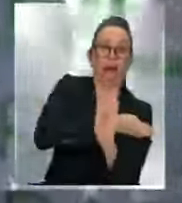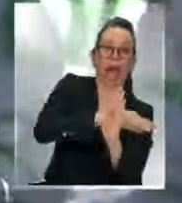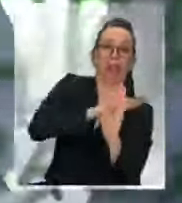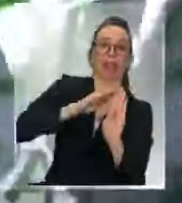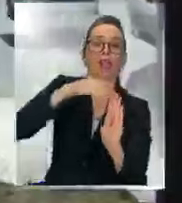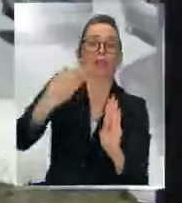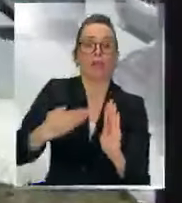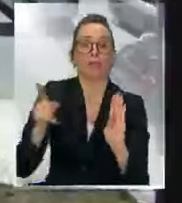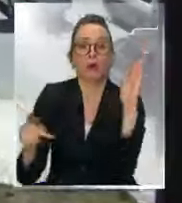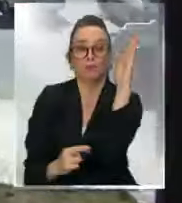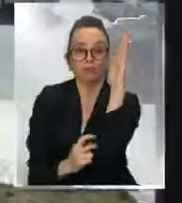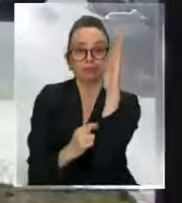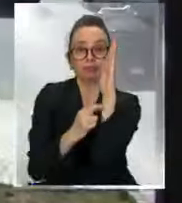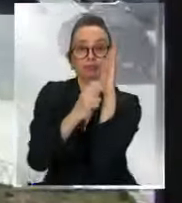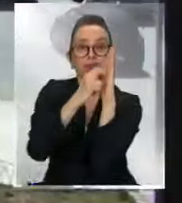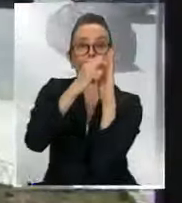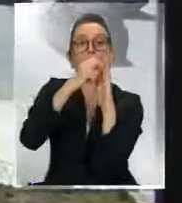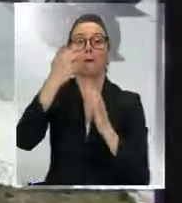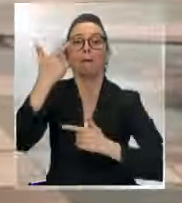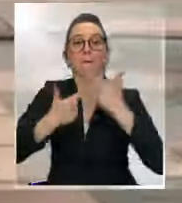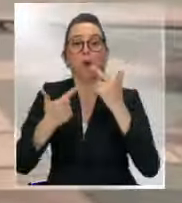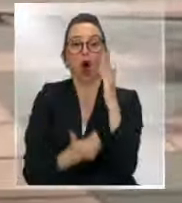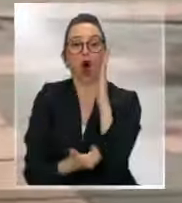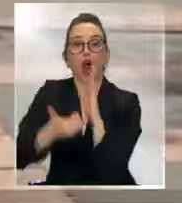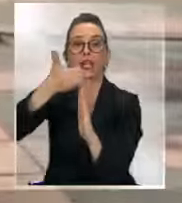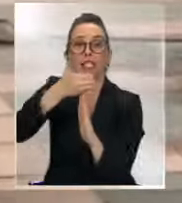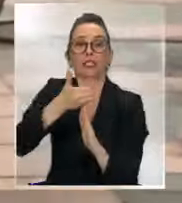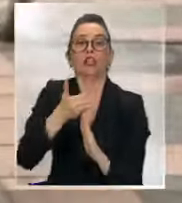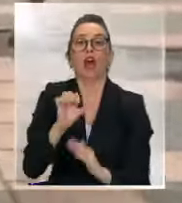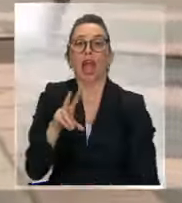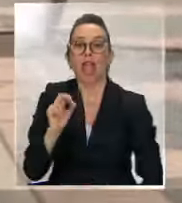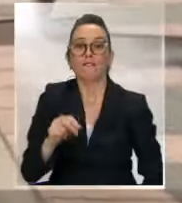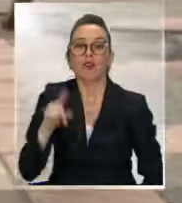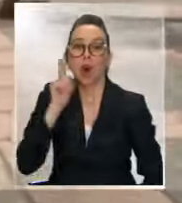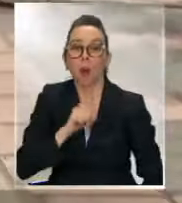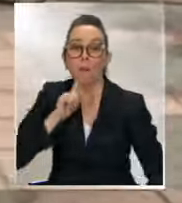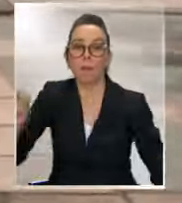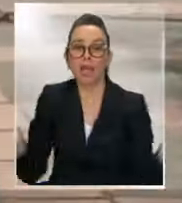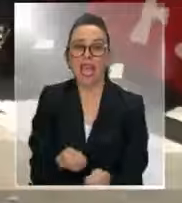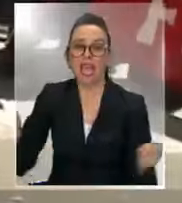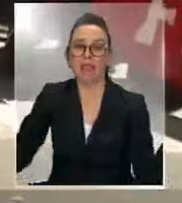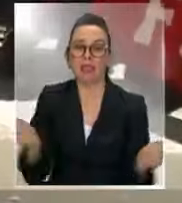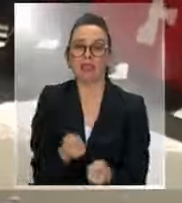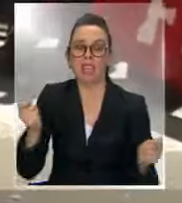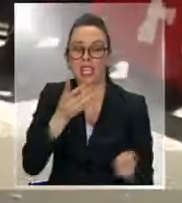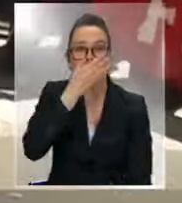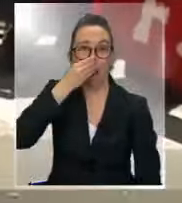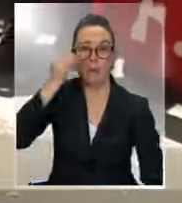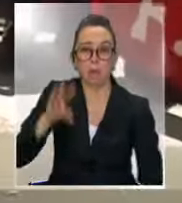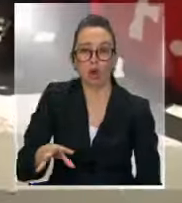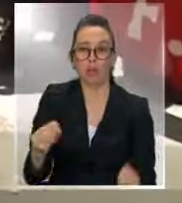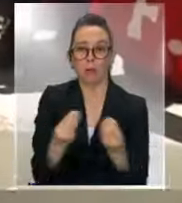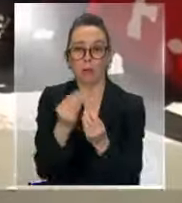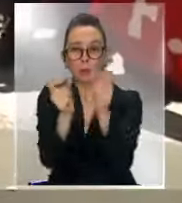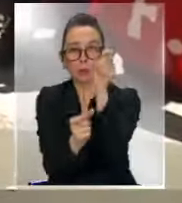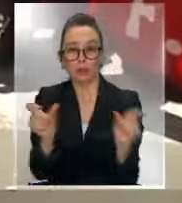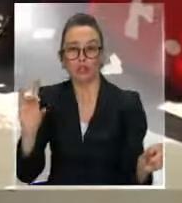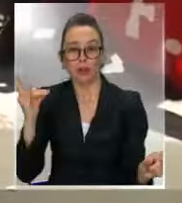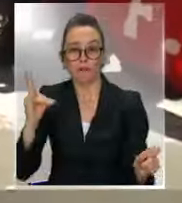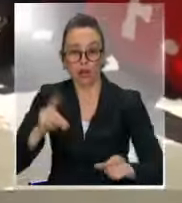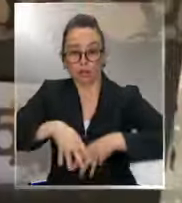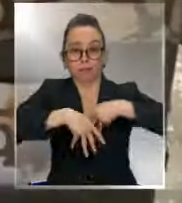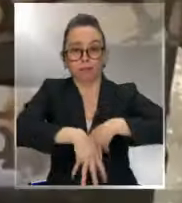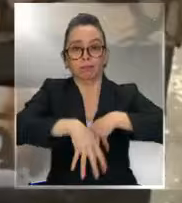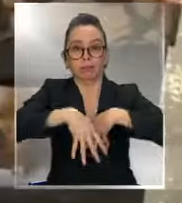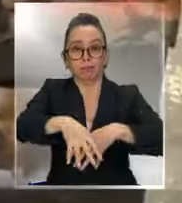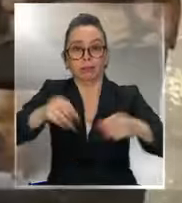en la carrera política de Evo Morales. ¡Mentira! ¡La misma porquería! Cientos de bolivianos salen a las